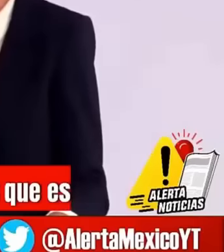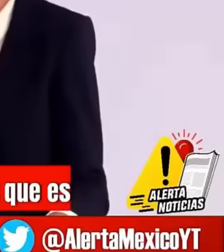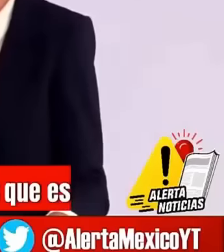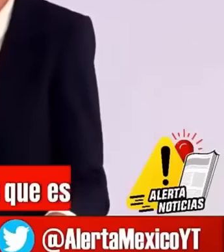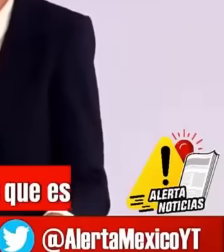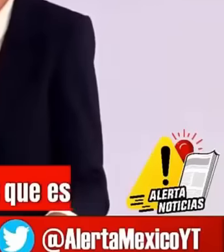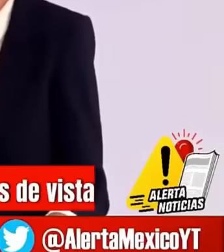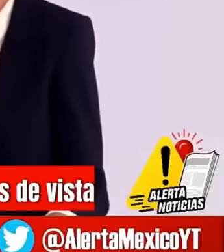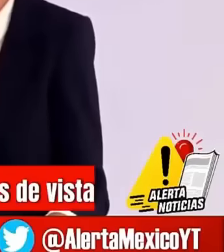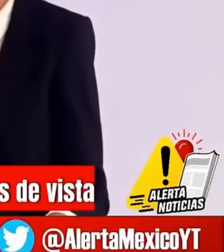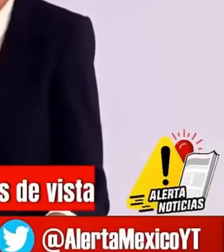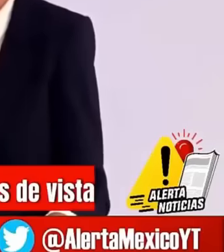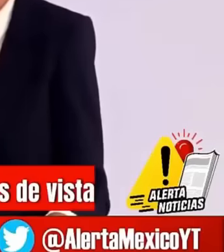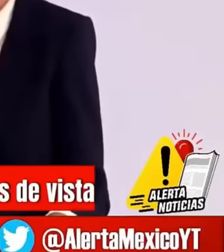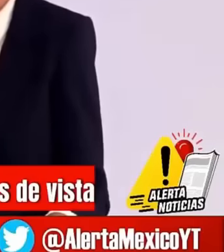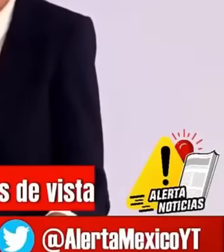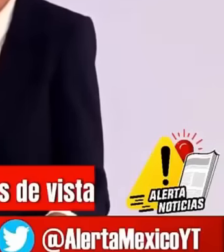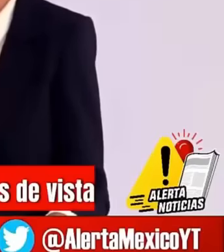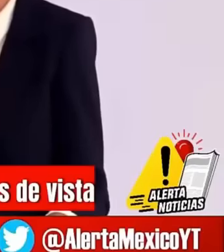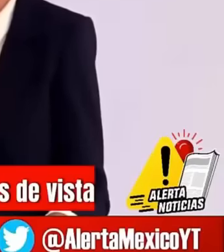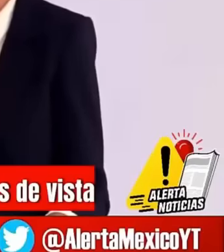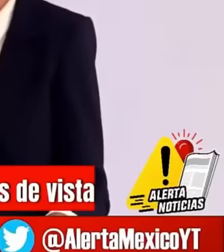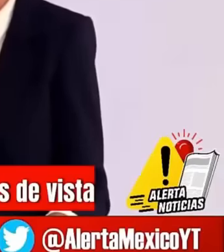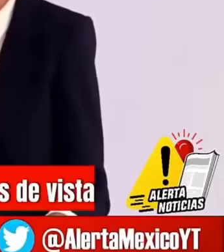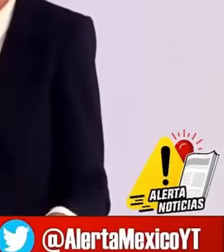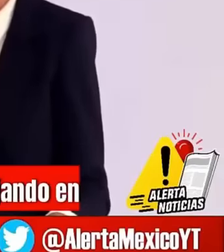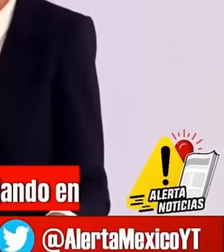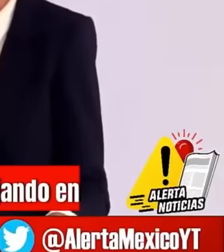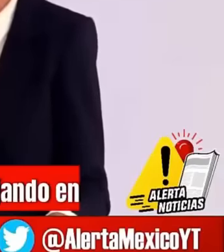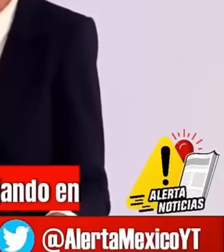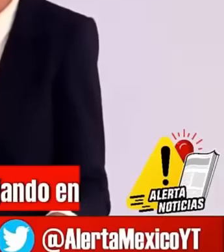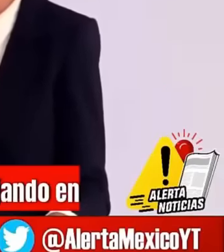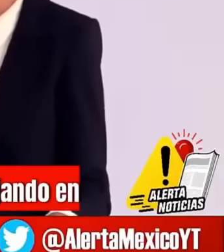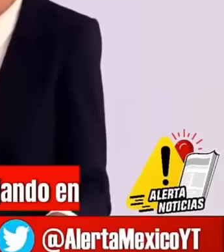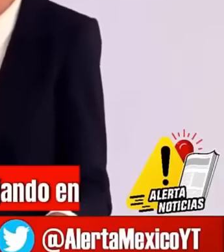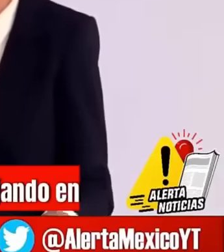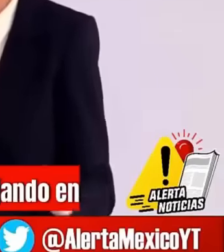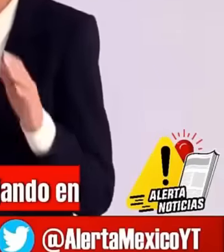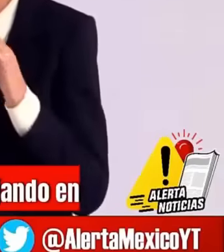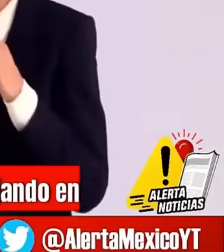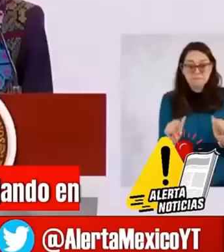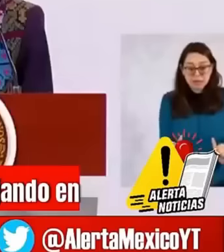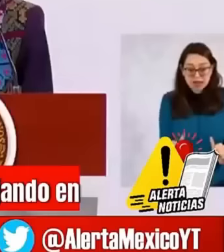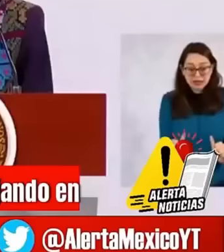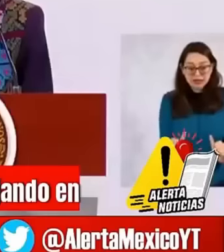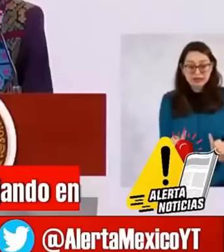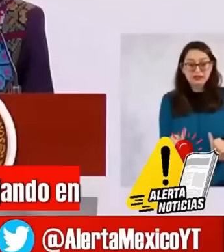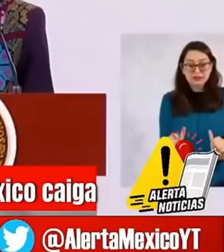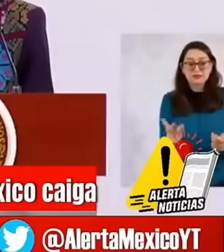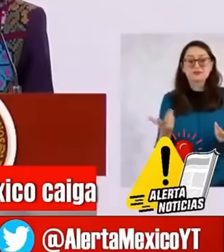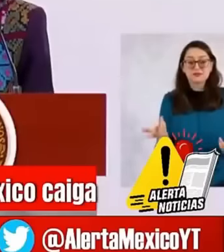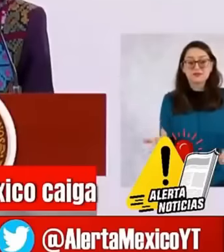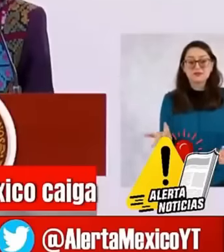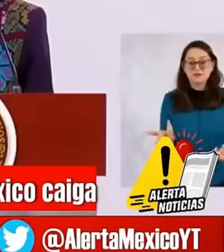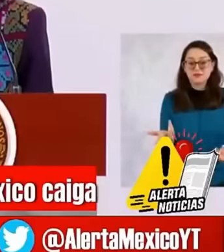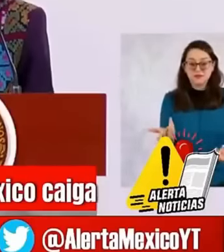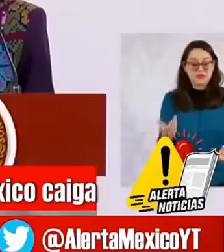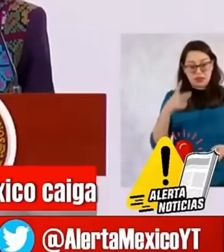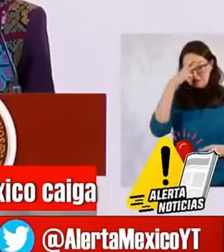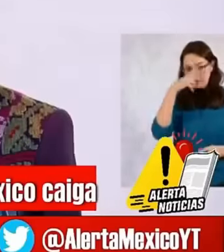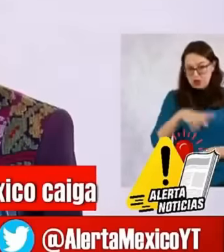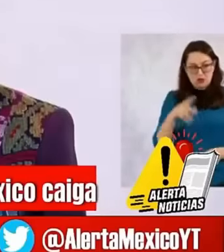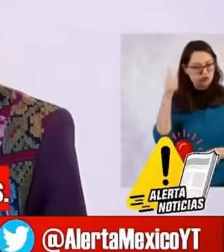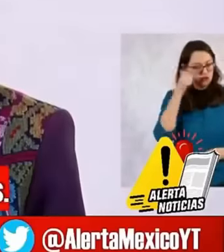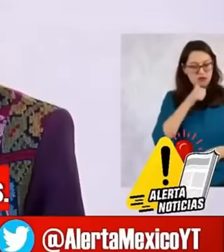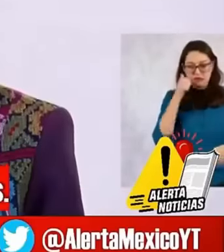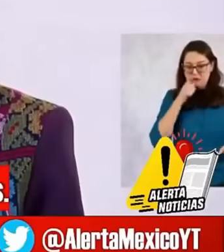escucharon, y es que es importante mantener los puntos de vista de diferentes países, pero dejando en claro que no va a dejar que